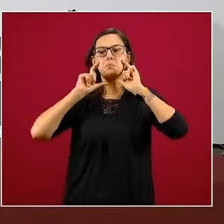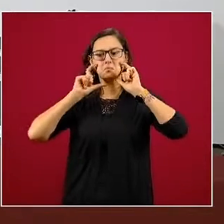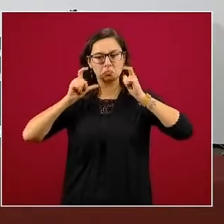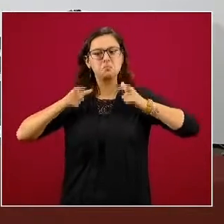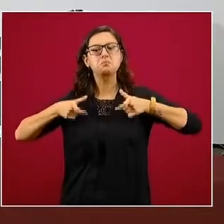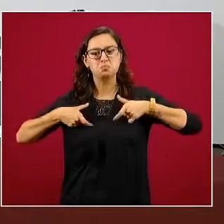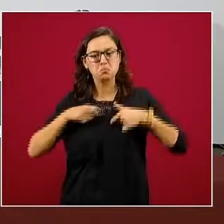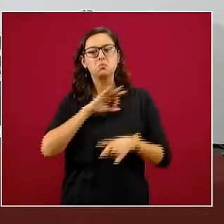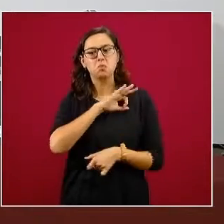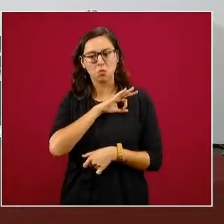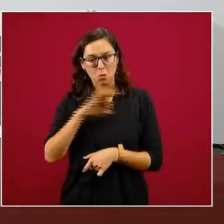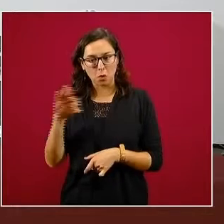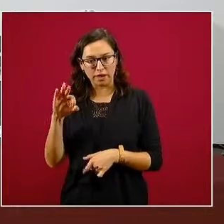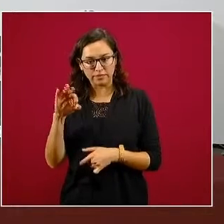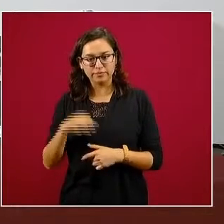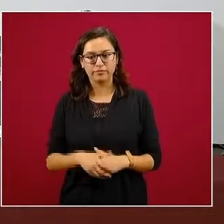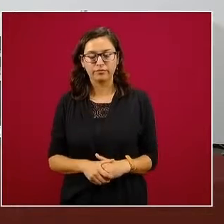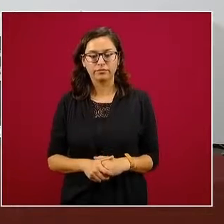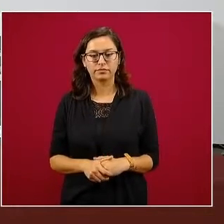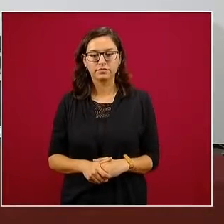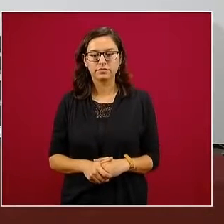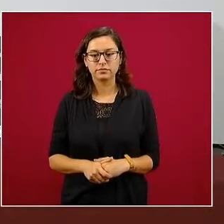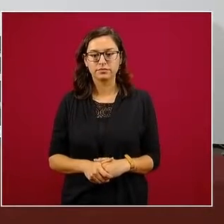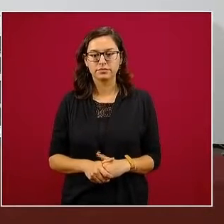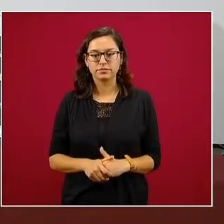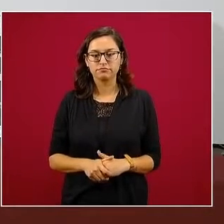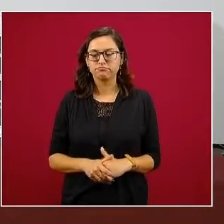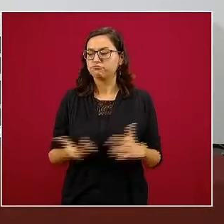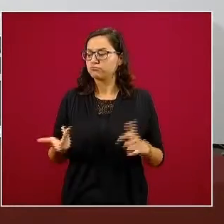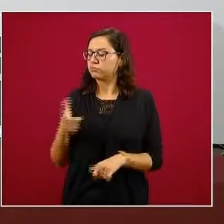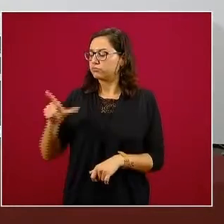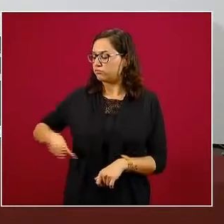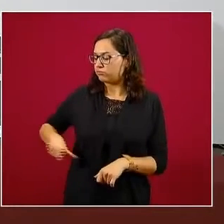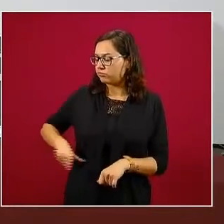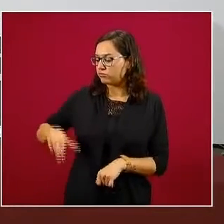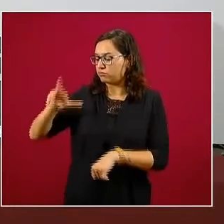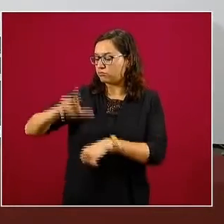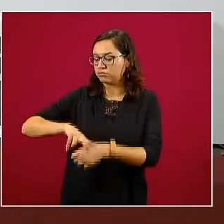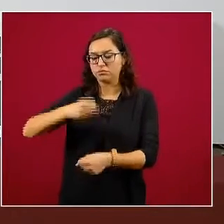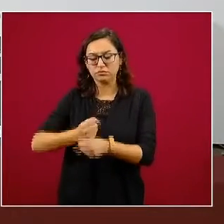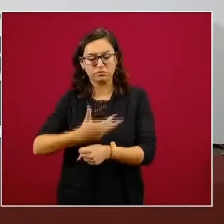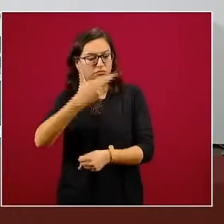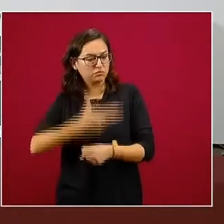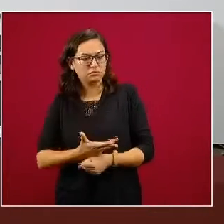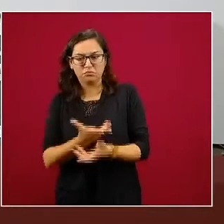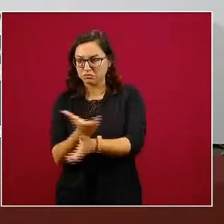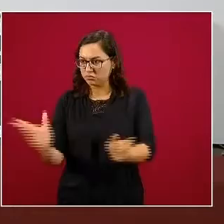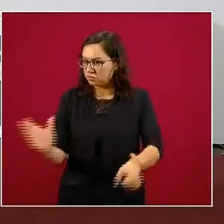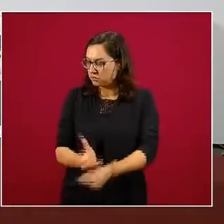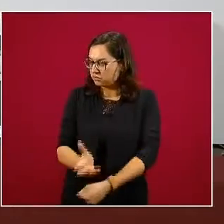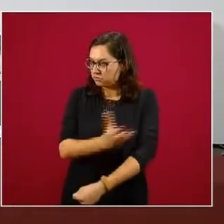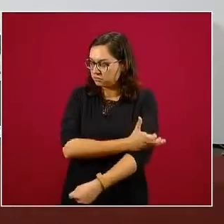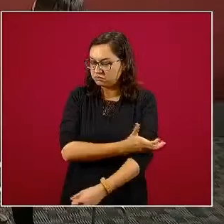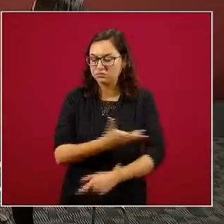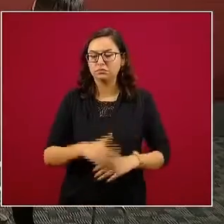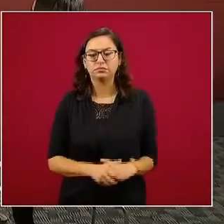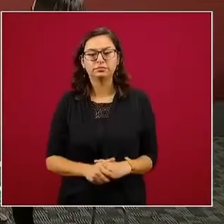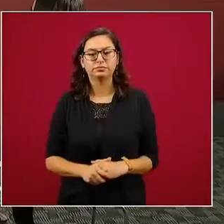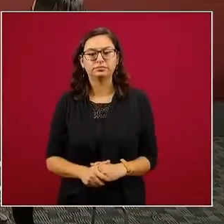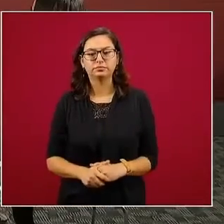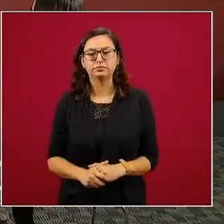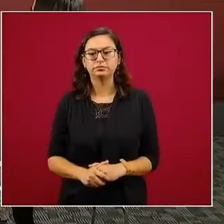promover el lavado de manos, la higiene personal, la sana distancia, el conocimiento real de los síntomas, pero en